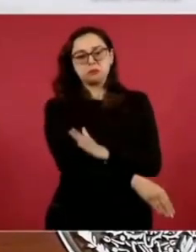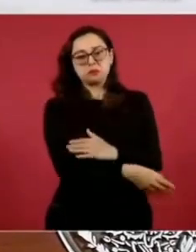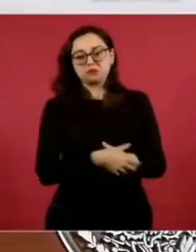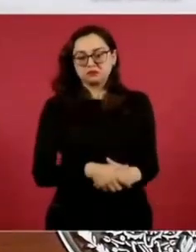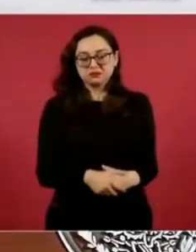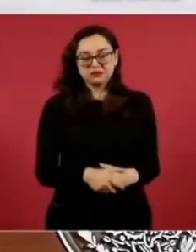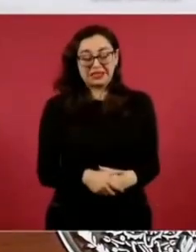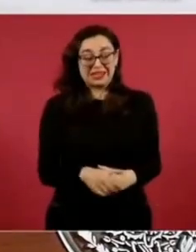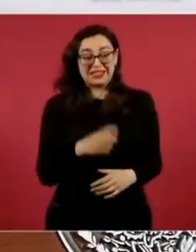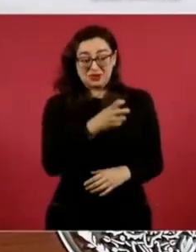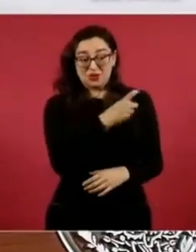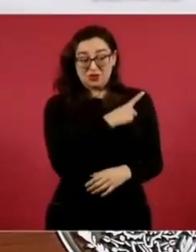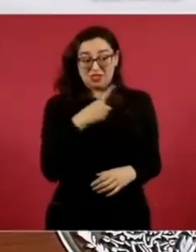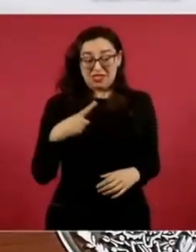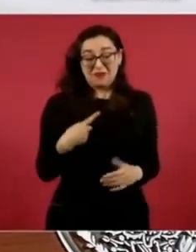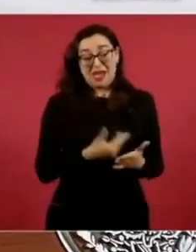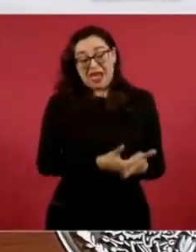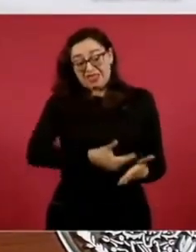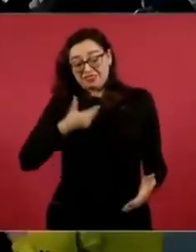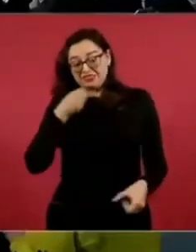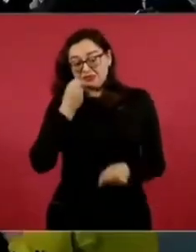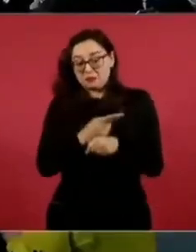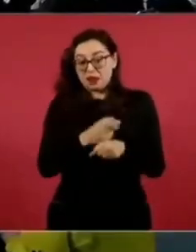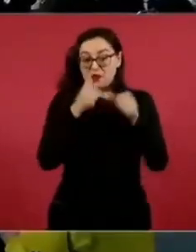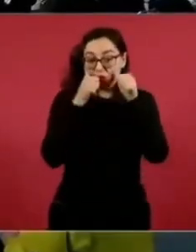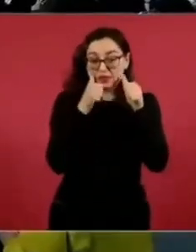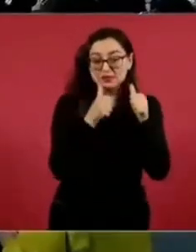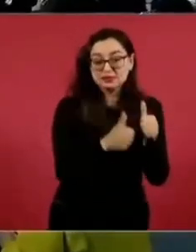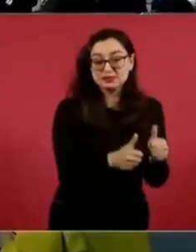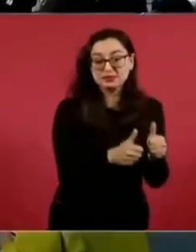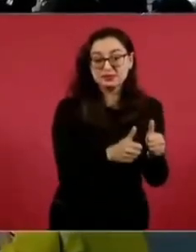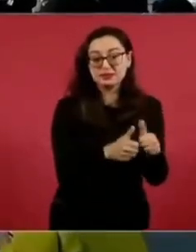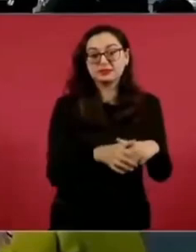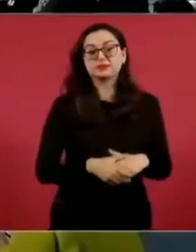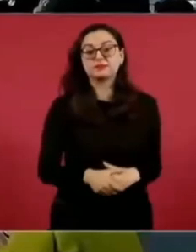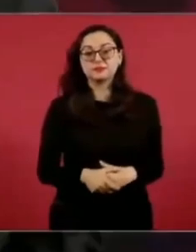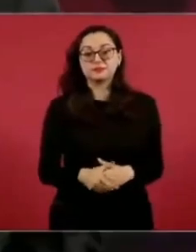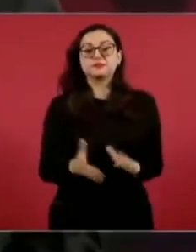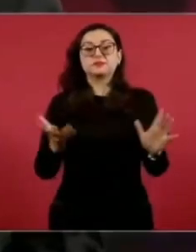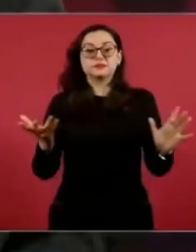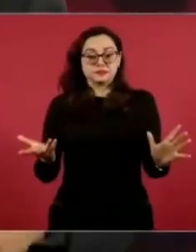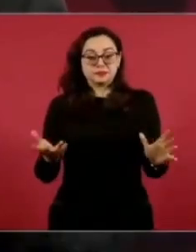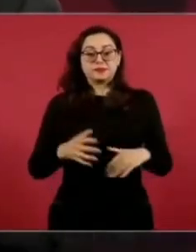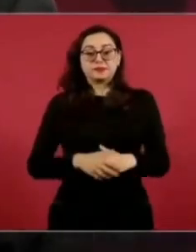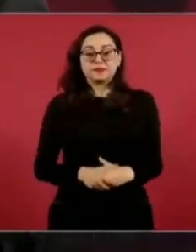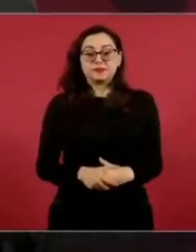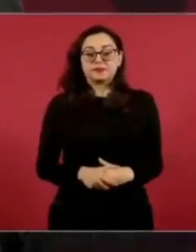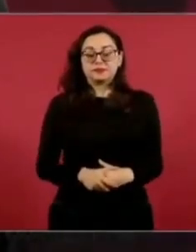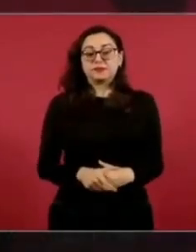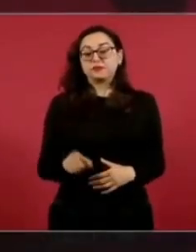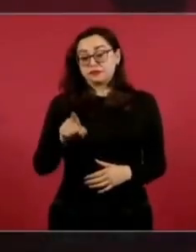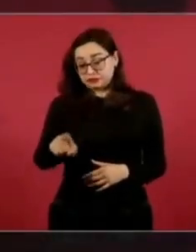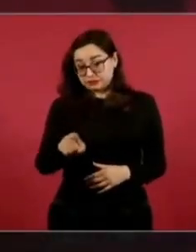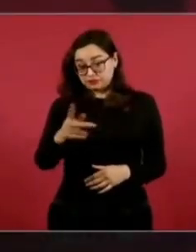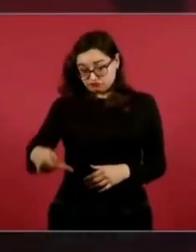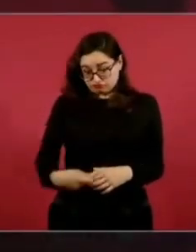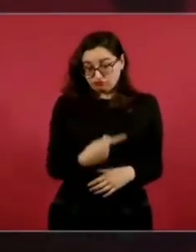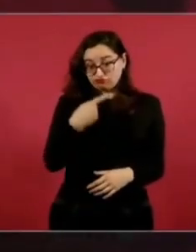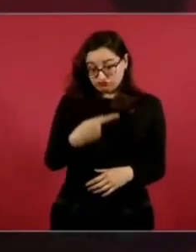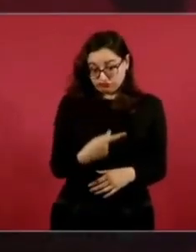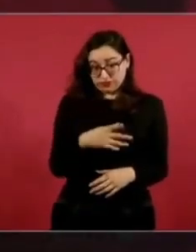hay que atender las causas entonces recapitulando con lo que tú planteas primero